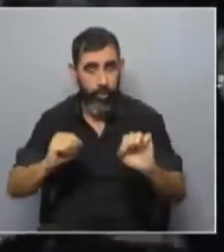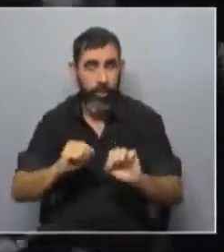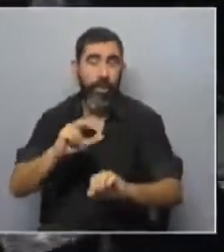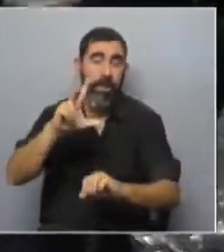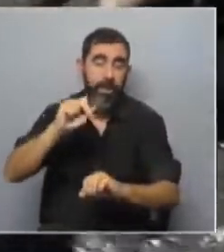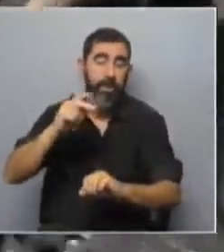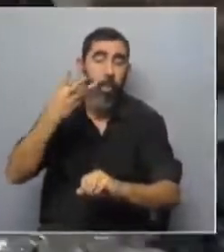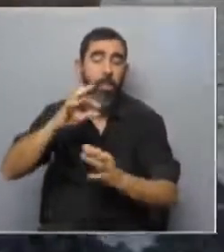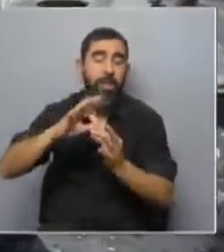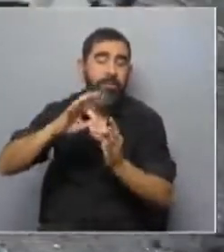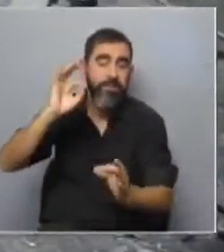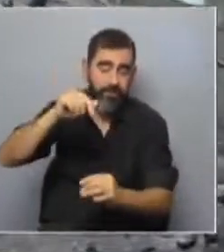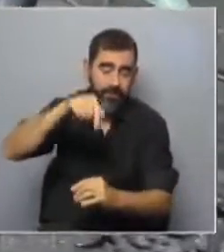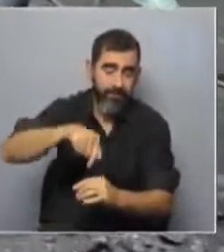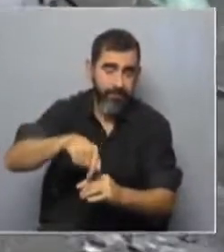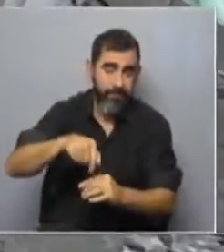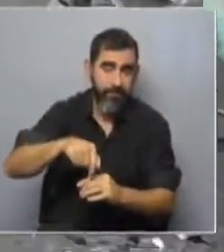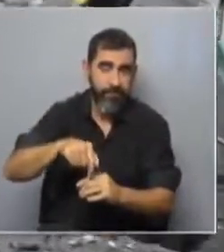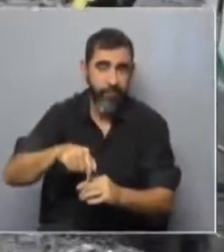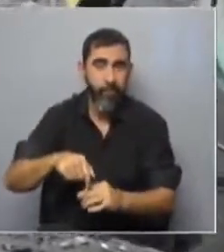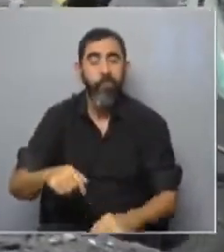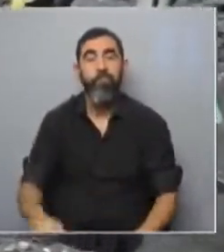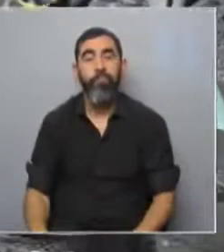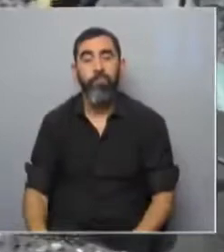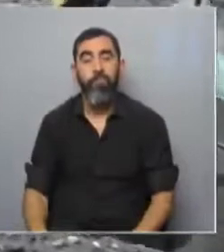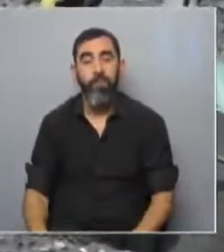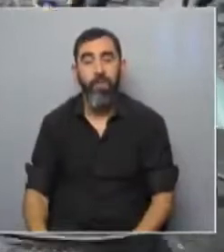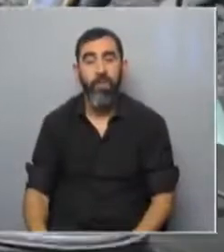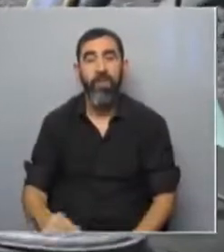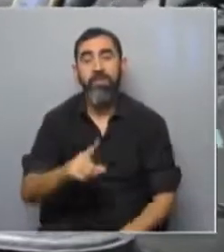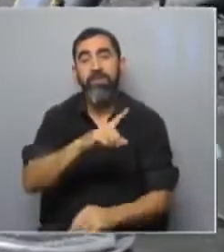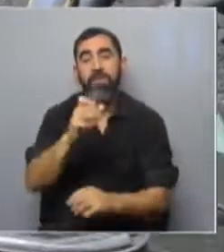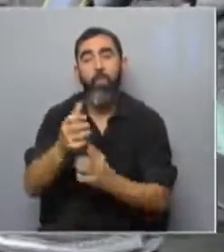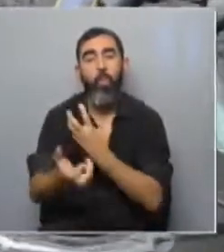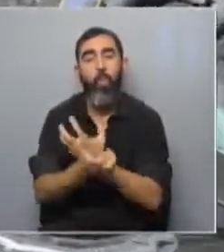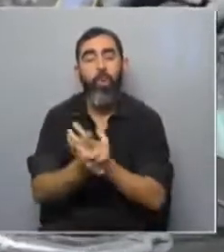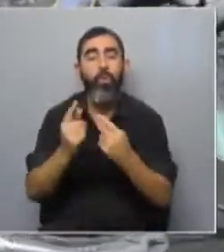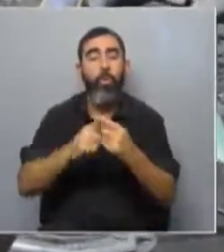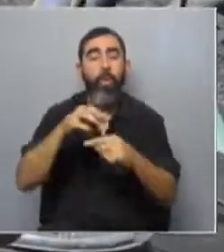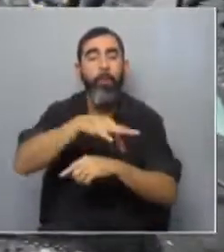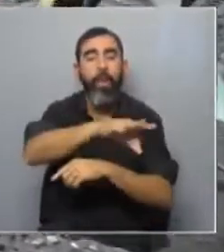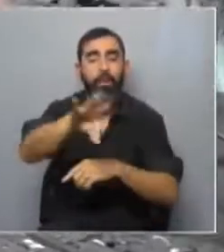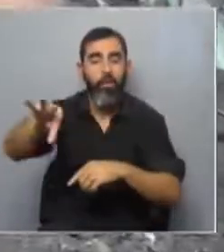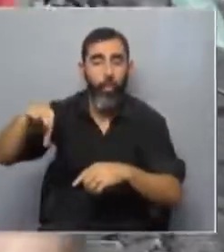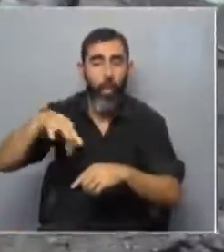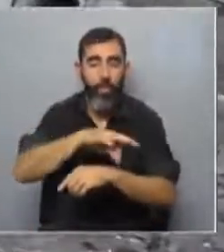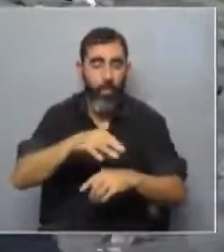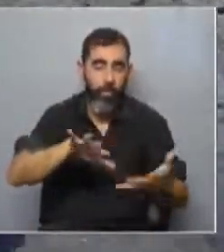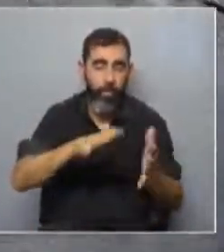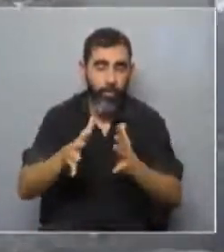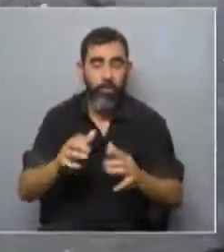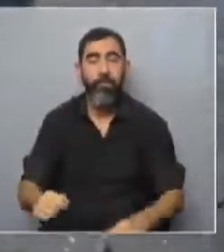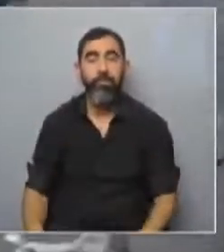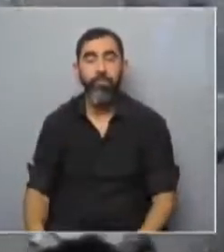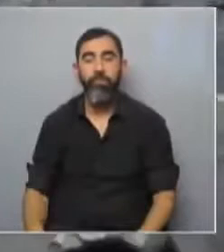30, 40 centímetros de sedimento, entonces habrá una densidad de tipo 100 huesos por metro cuadrado. Entonces, por ejemplo, todo esto que